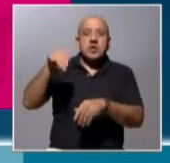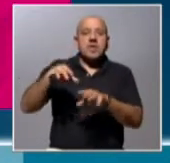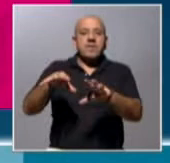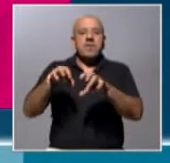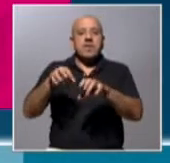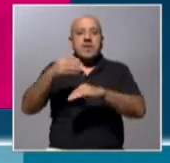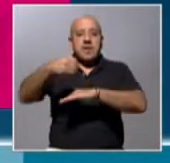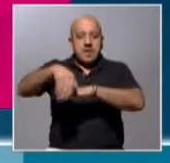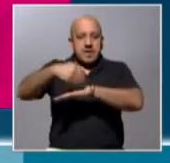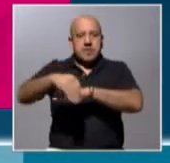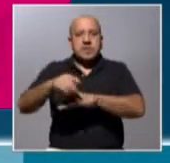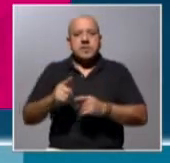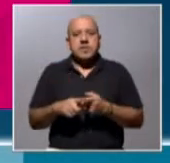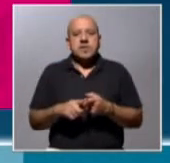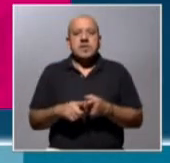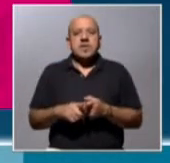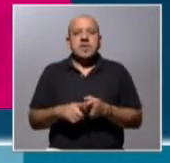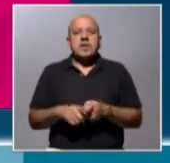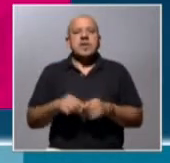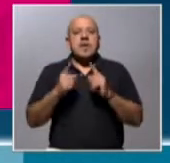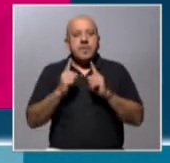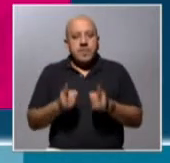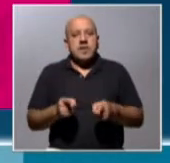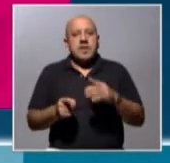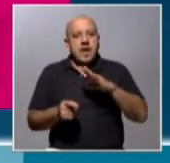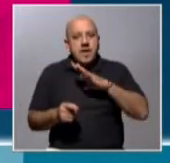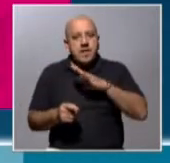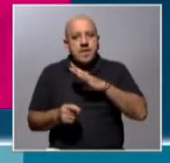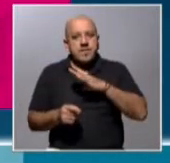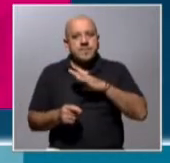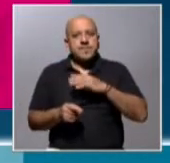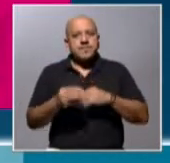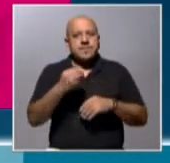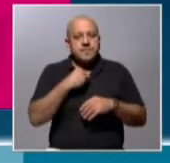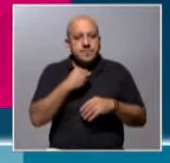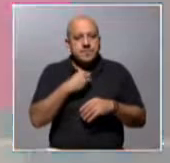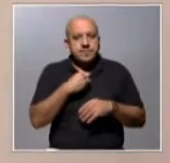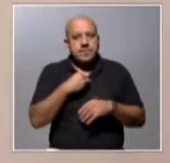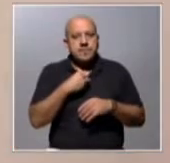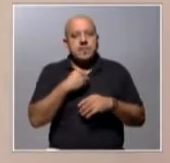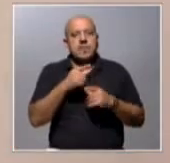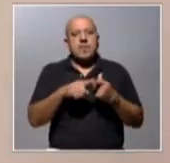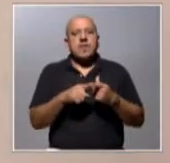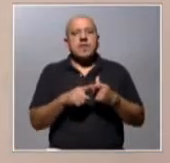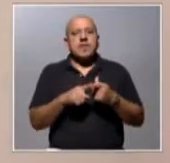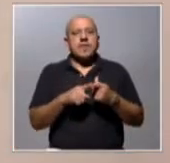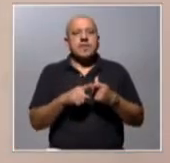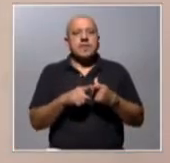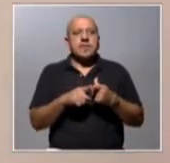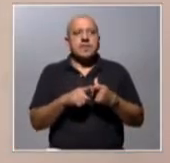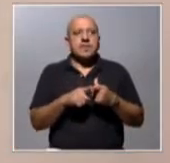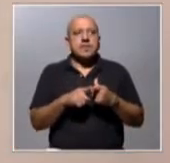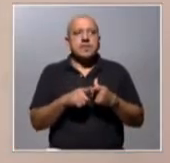calle. Hay también pedidos de voluntarios como para poder digamos